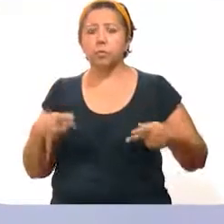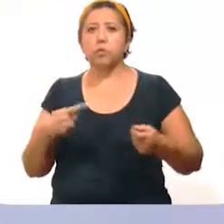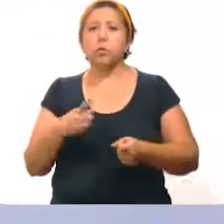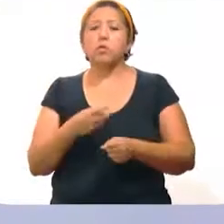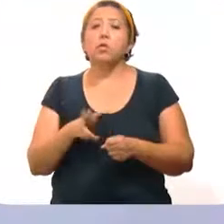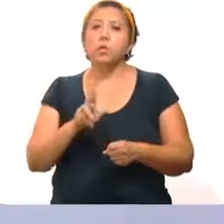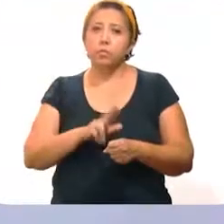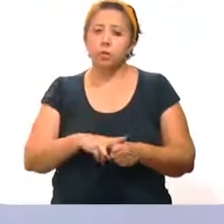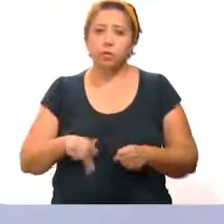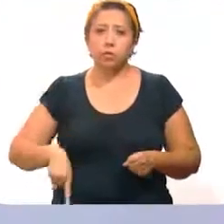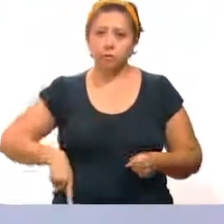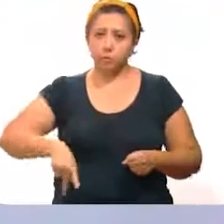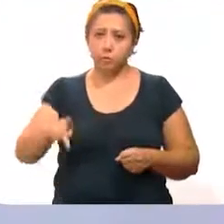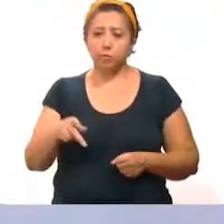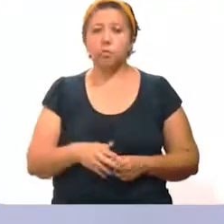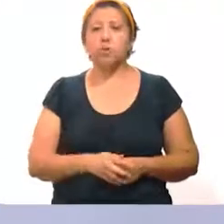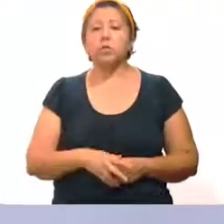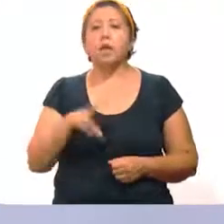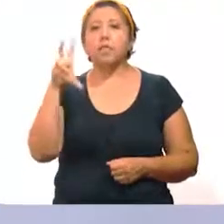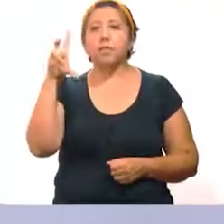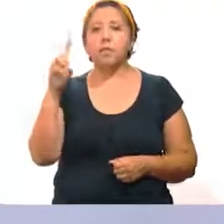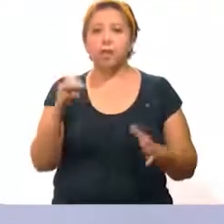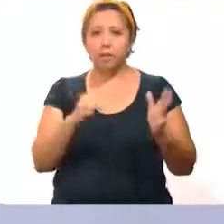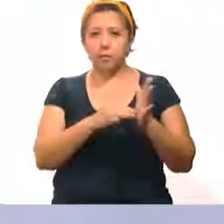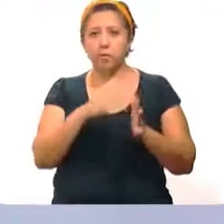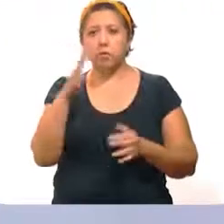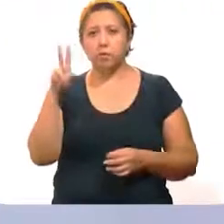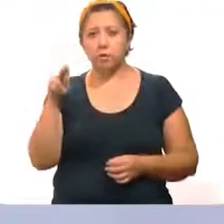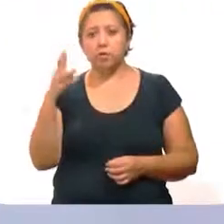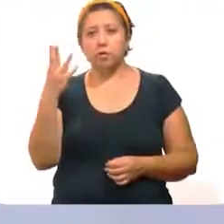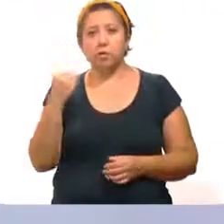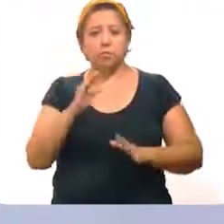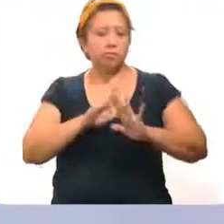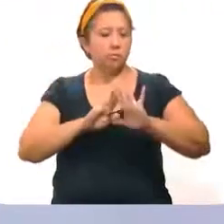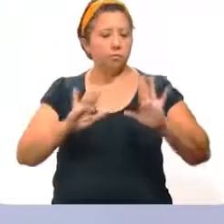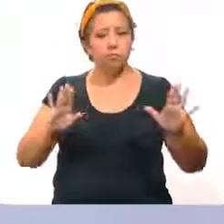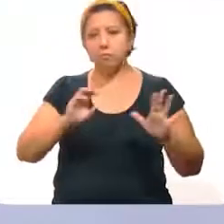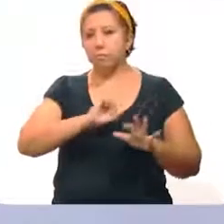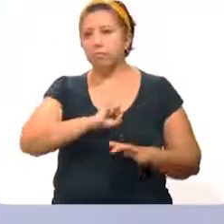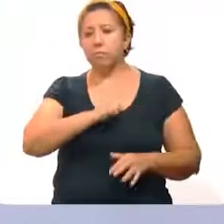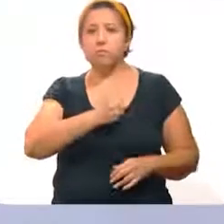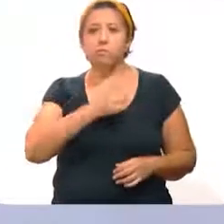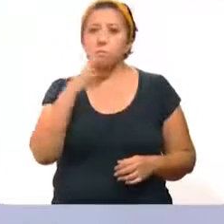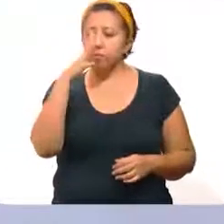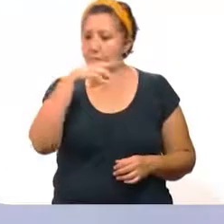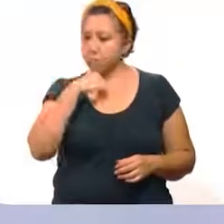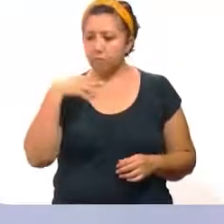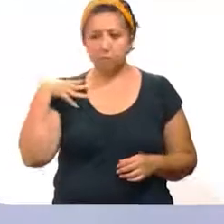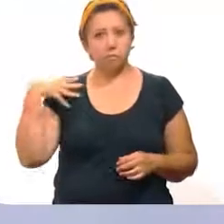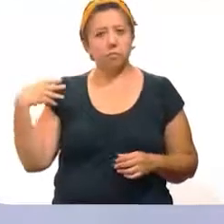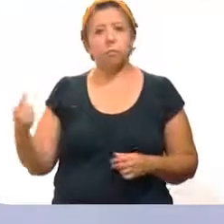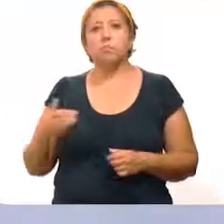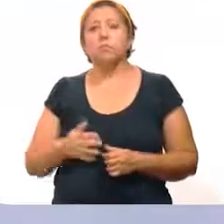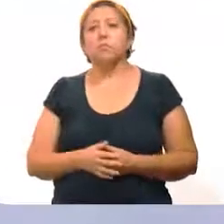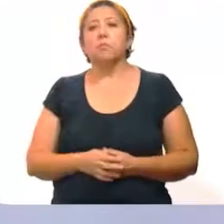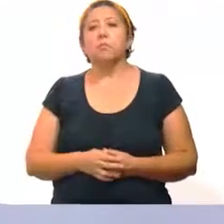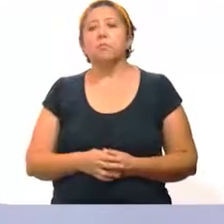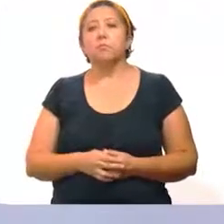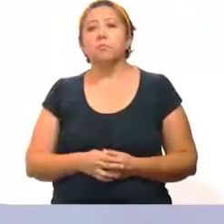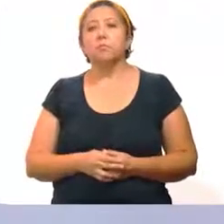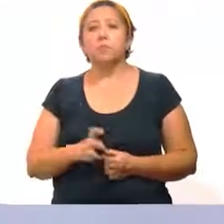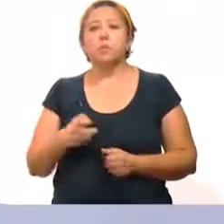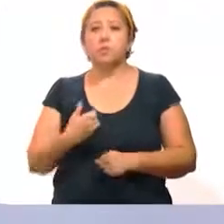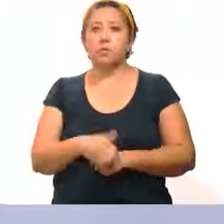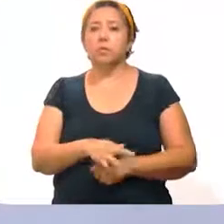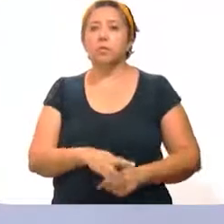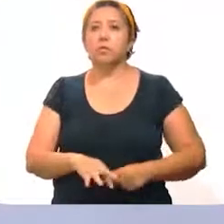en hospitales públicos. 30.089 pacientes ya se recuperaron, no presentan síntomas ni pueden contagiar.